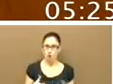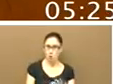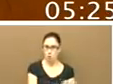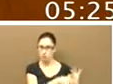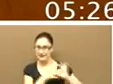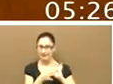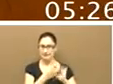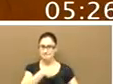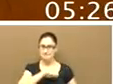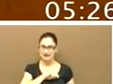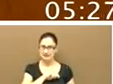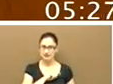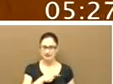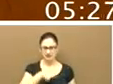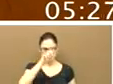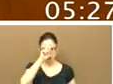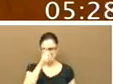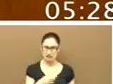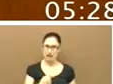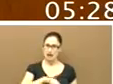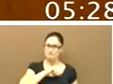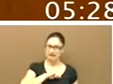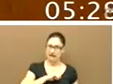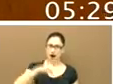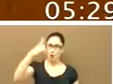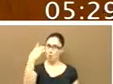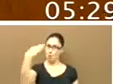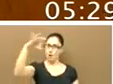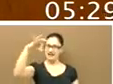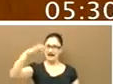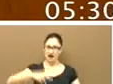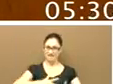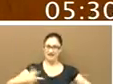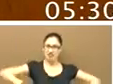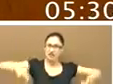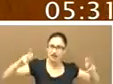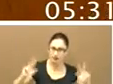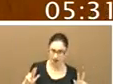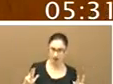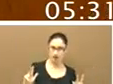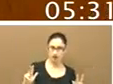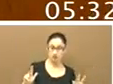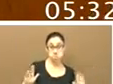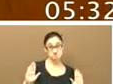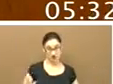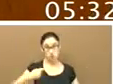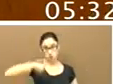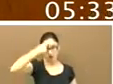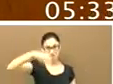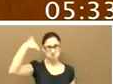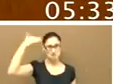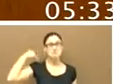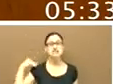España. No sé si una grande y libre. No sé. Pero eso, en nombre de la Unidad de España, se han cometido verdaderos crímenes y verdaderas aberraciones.